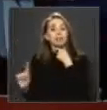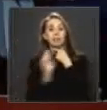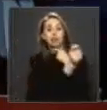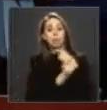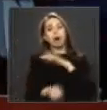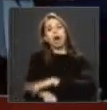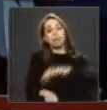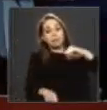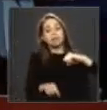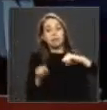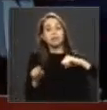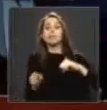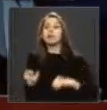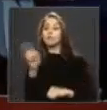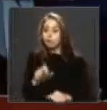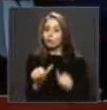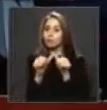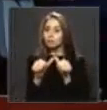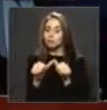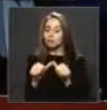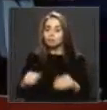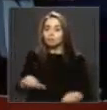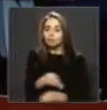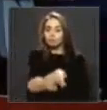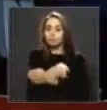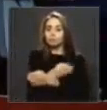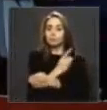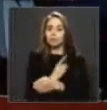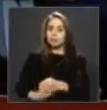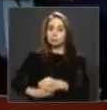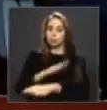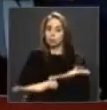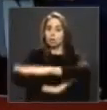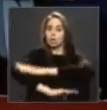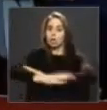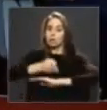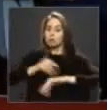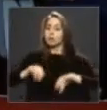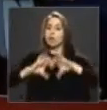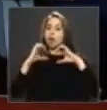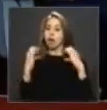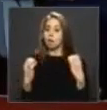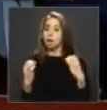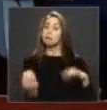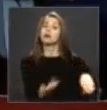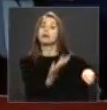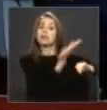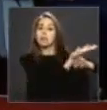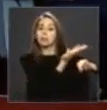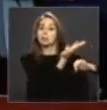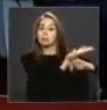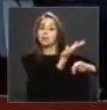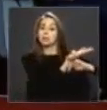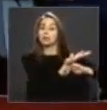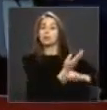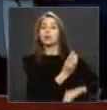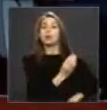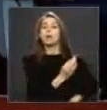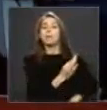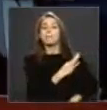insistir en que transversalmente esta Cámara le ha solicitado al Ministro de